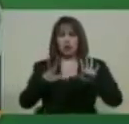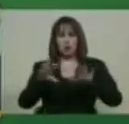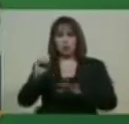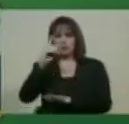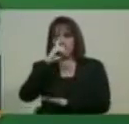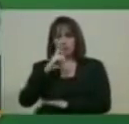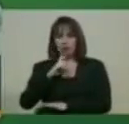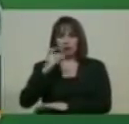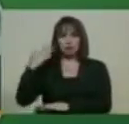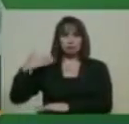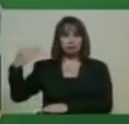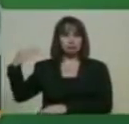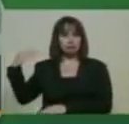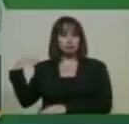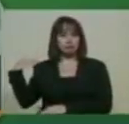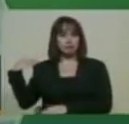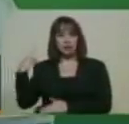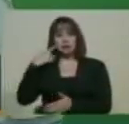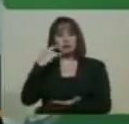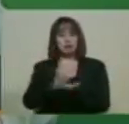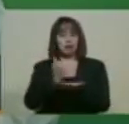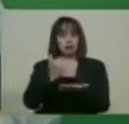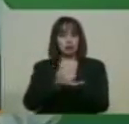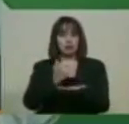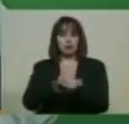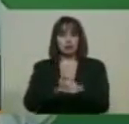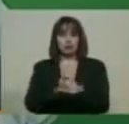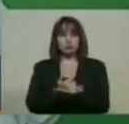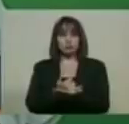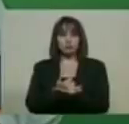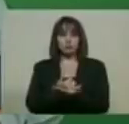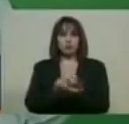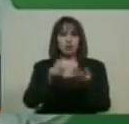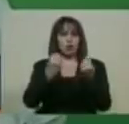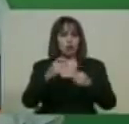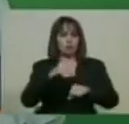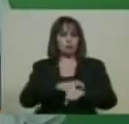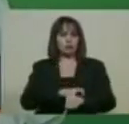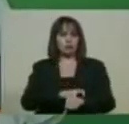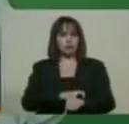fue testigo de esa época